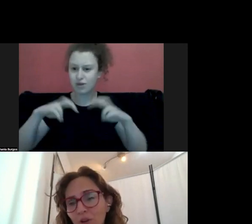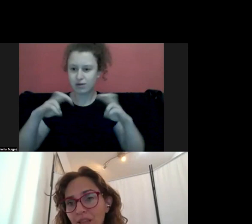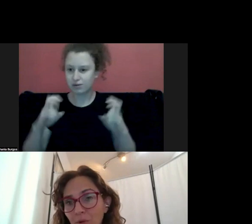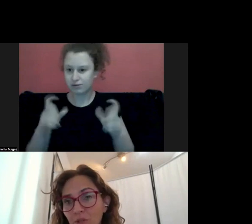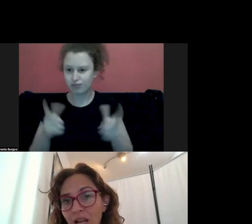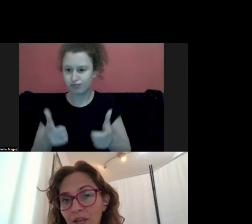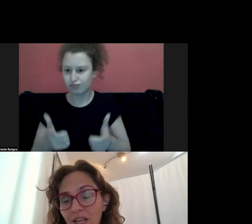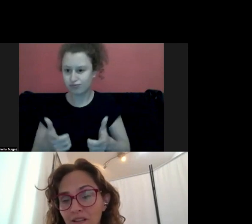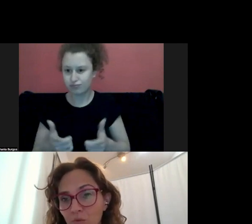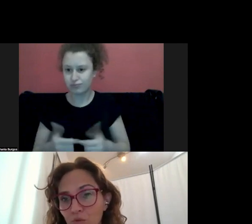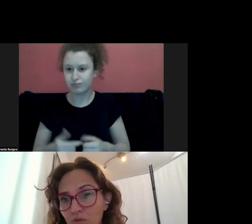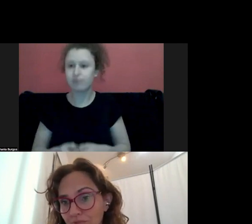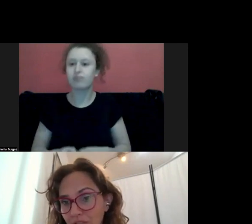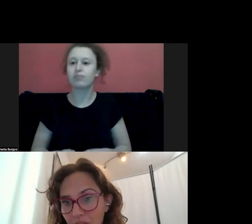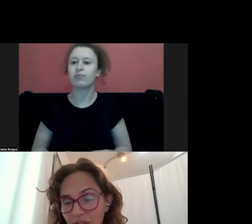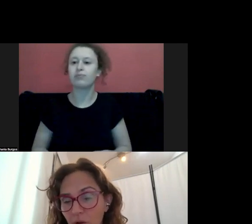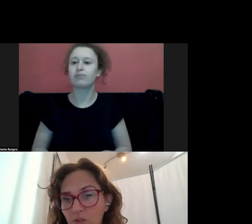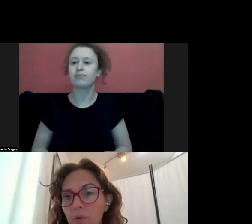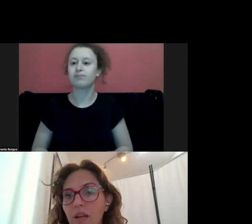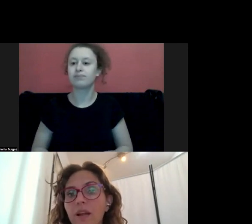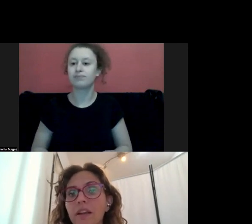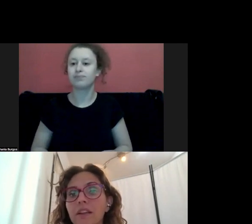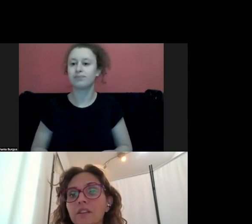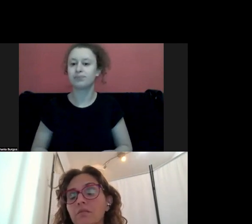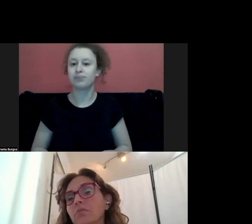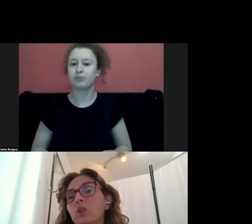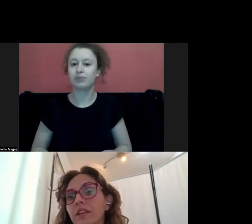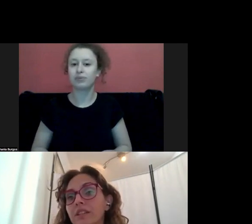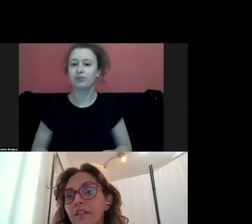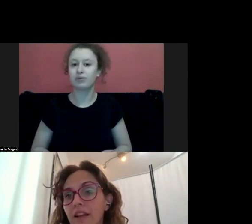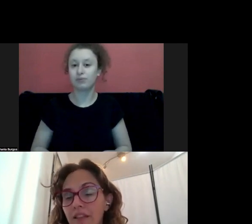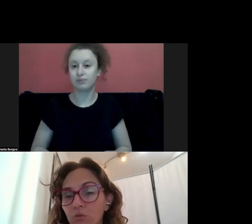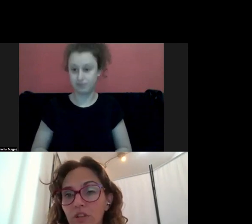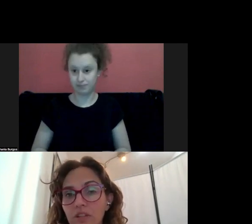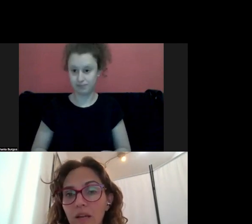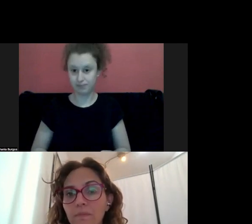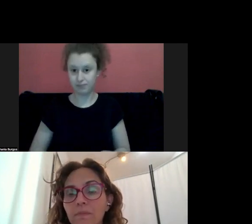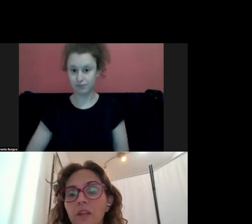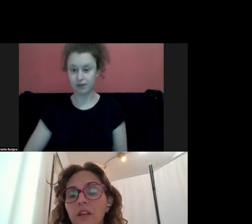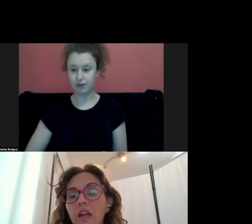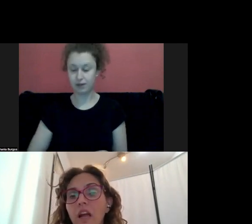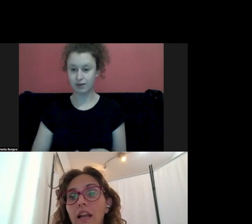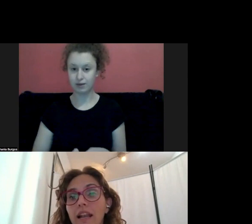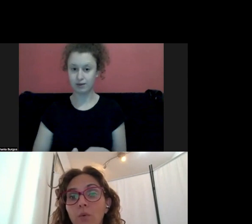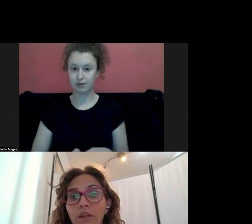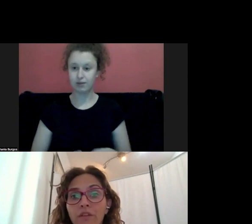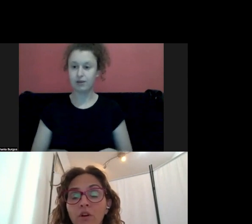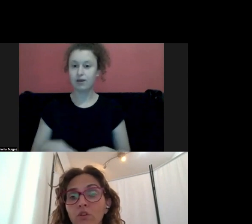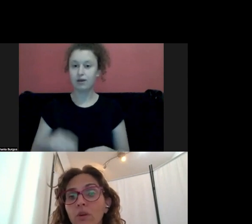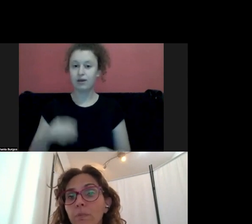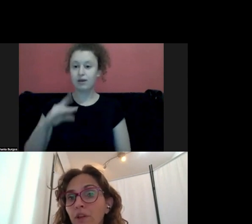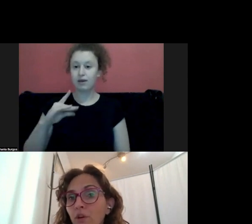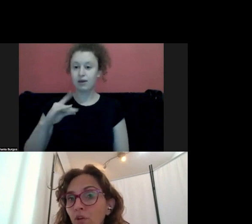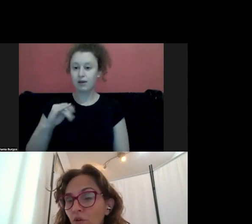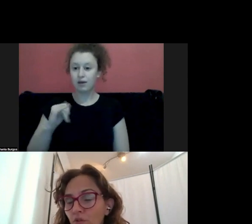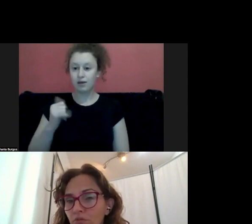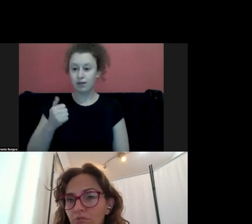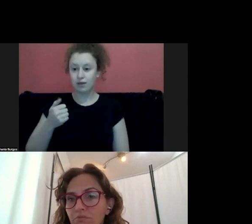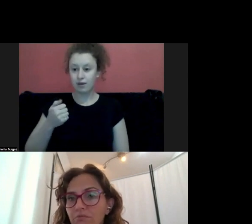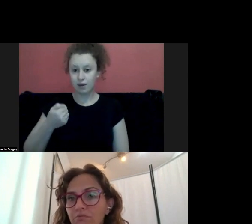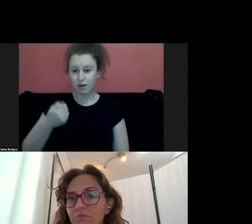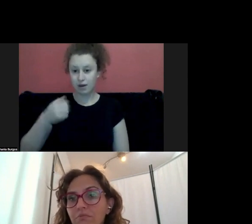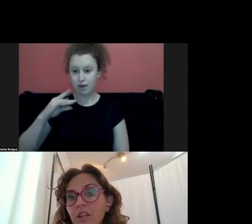Bueno, los conceptos clave de los que voy a hablar es lo que es la diada autista, la duración o el